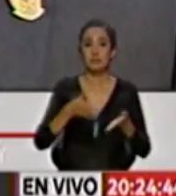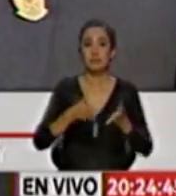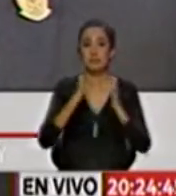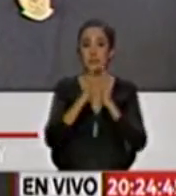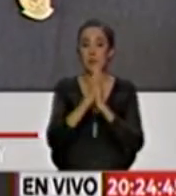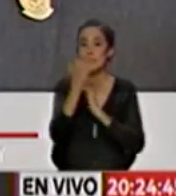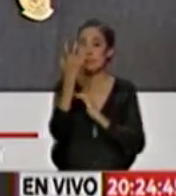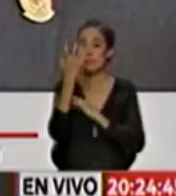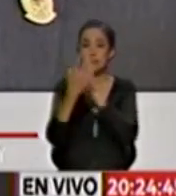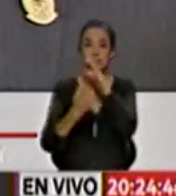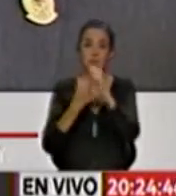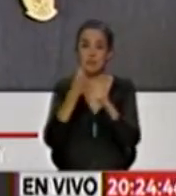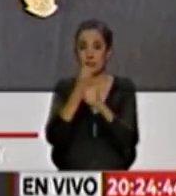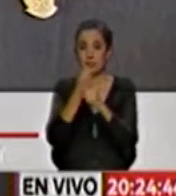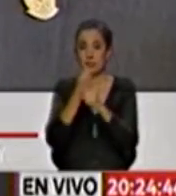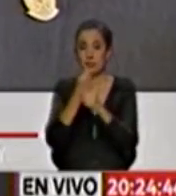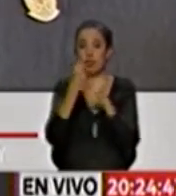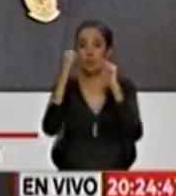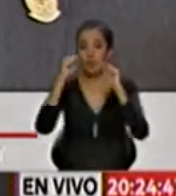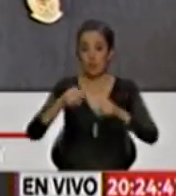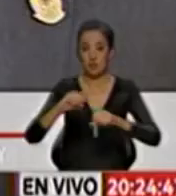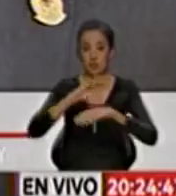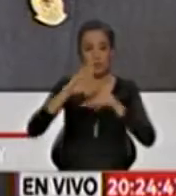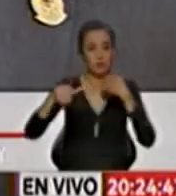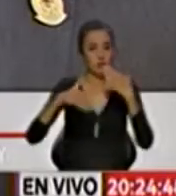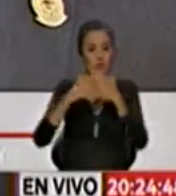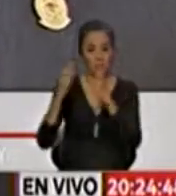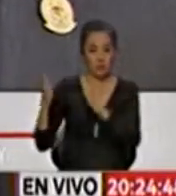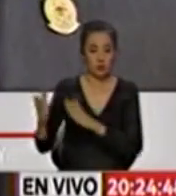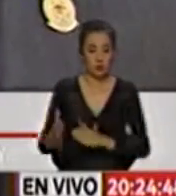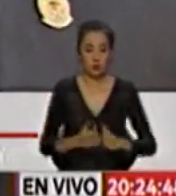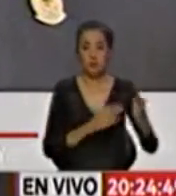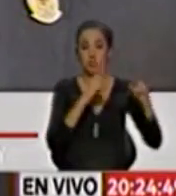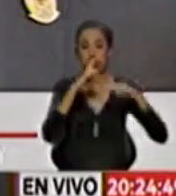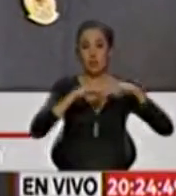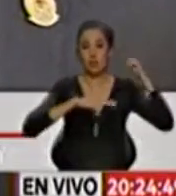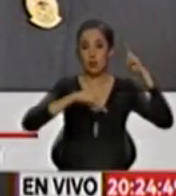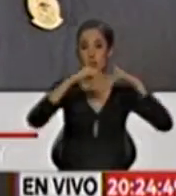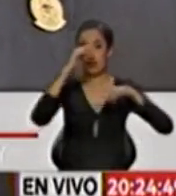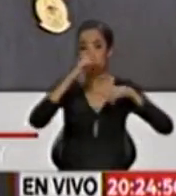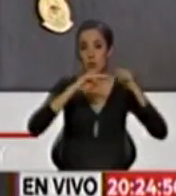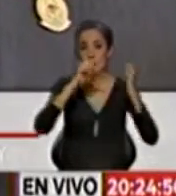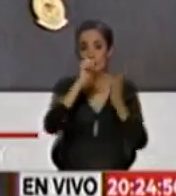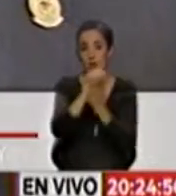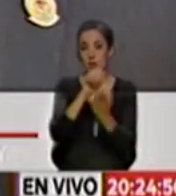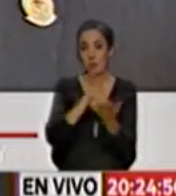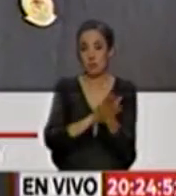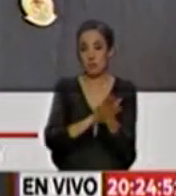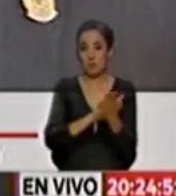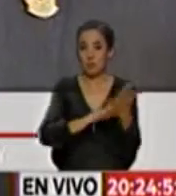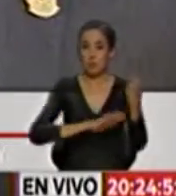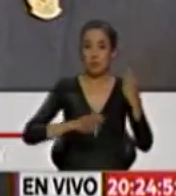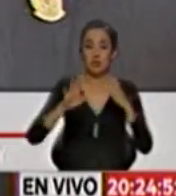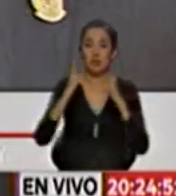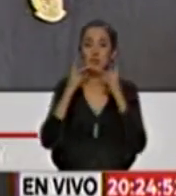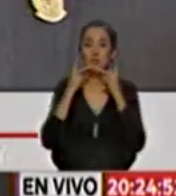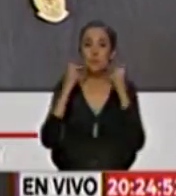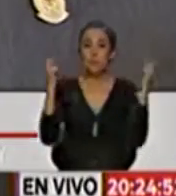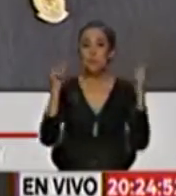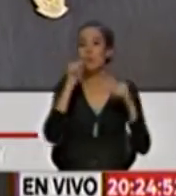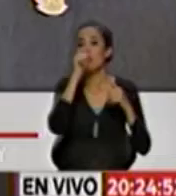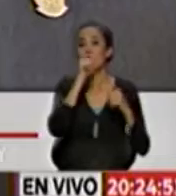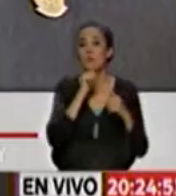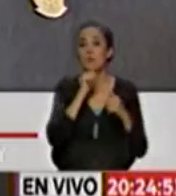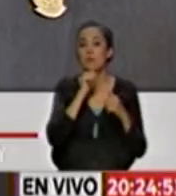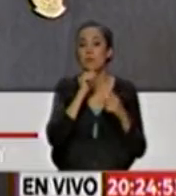últimos 15 años, lo que permite es todas aquellas personas que hayan construido, ejecutado un proyecto, sea esto público o privado, en este